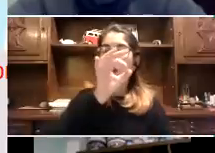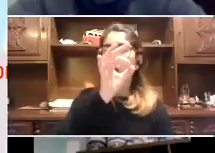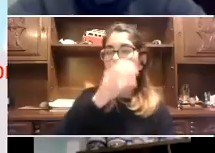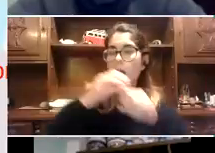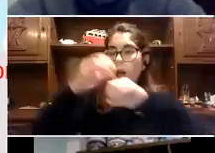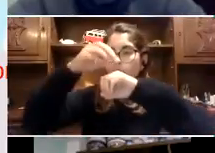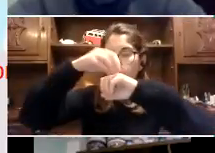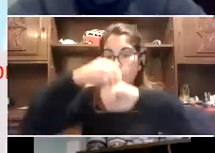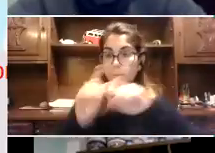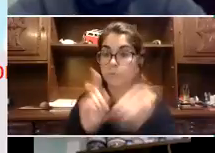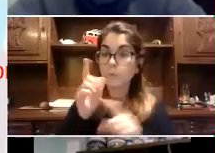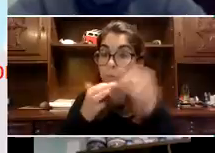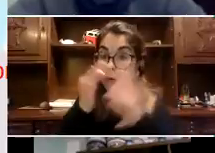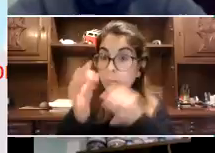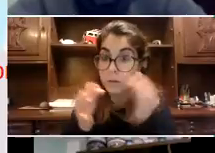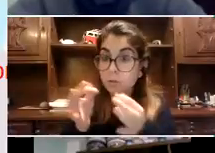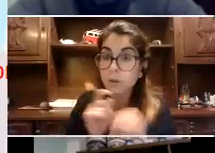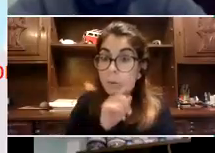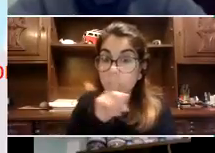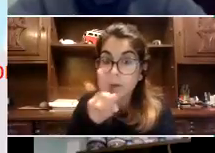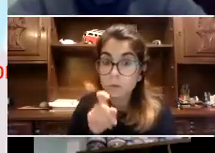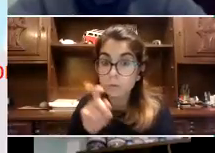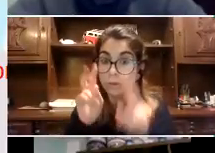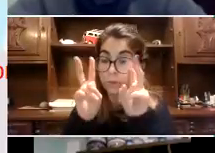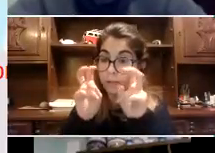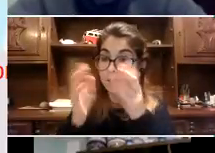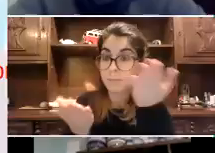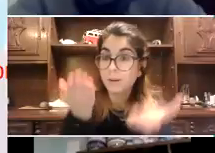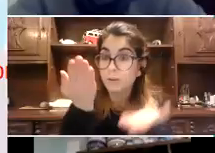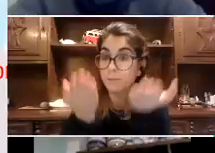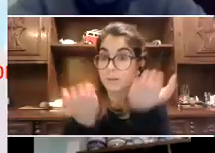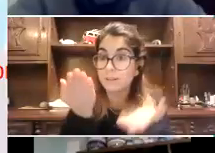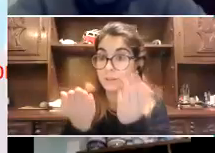¿Algún comentario o pregunta sobre la analogía o la comparación?